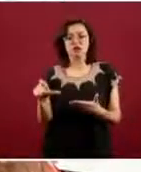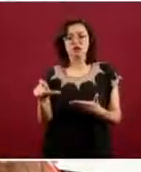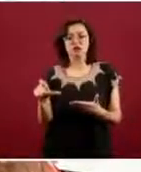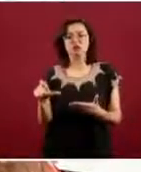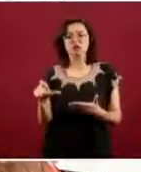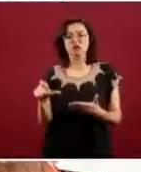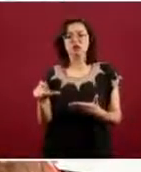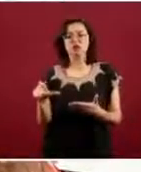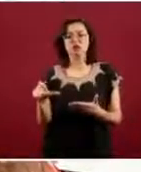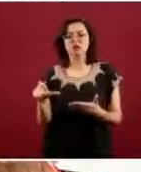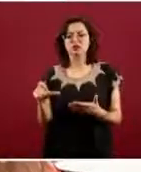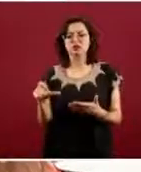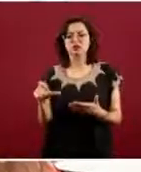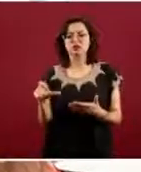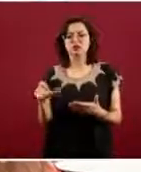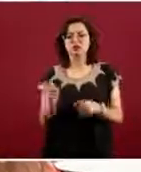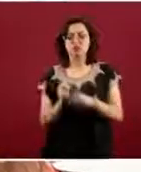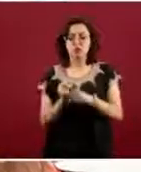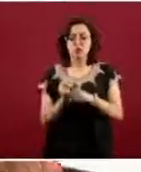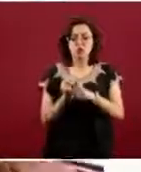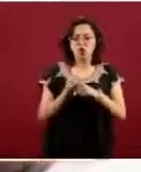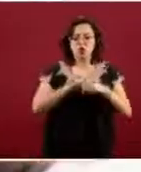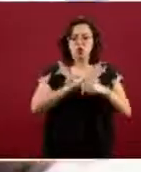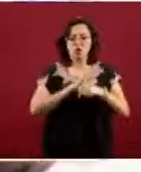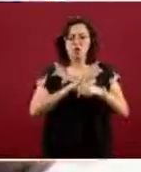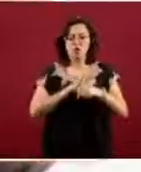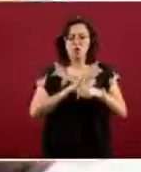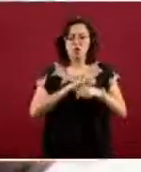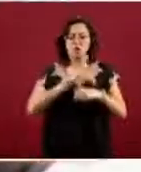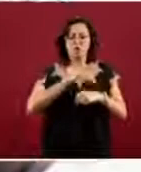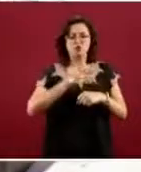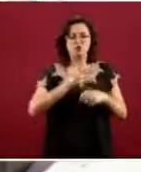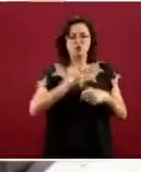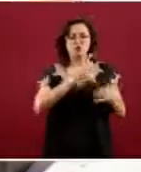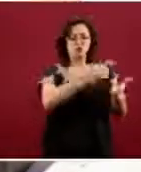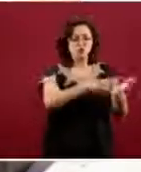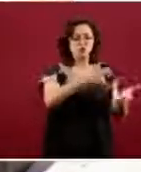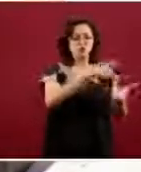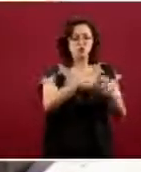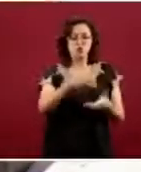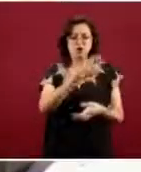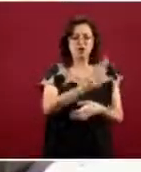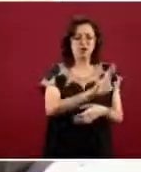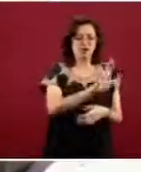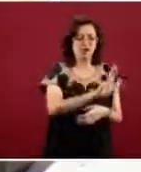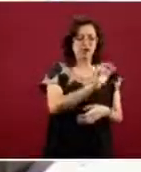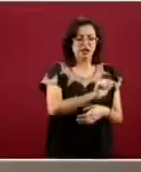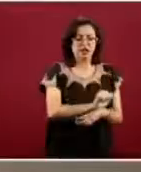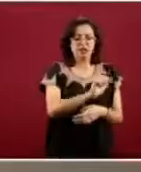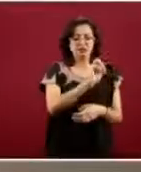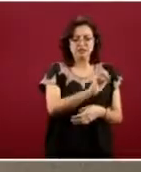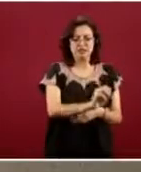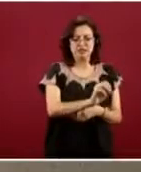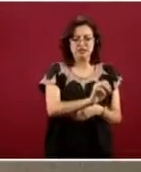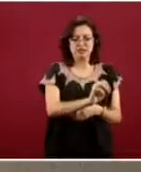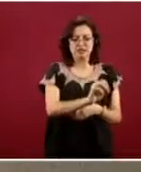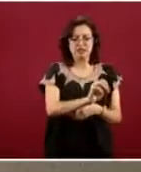distintas cepas, coronavirus todas, son RNA fase 0 de